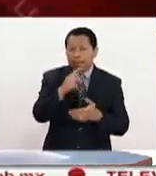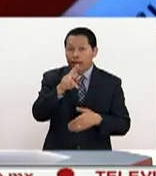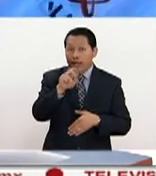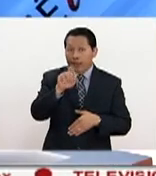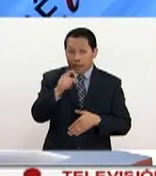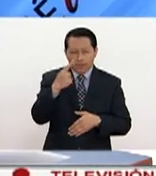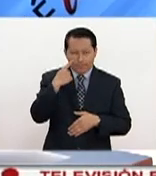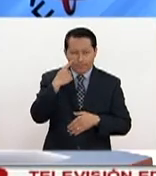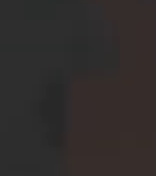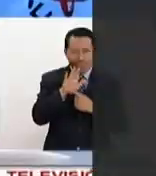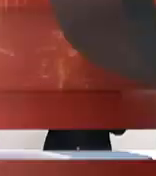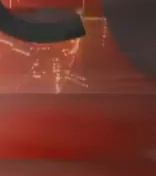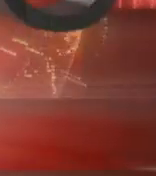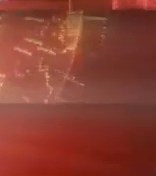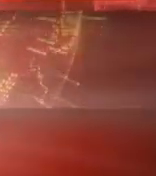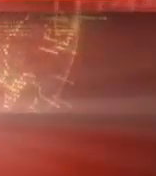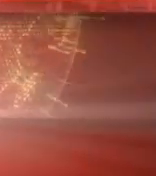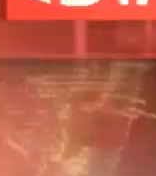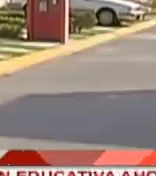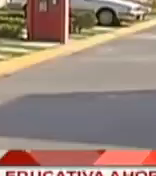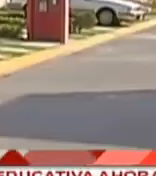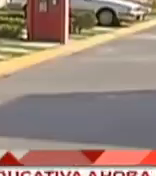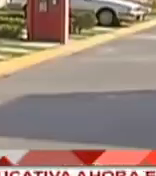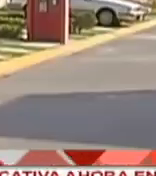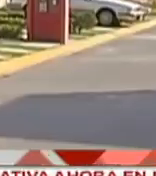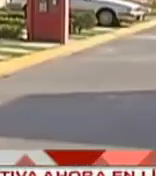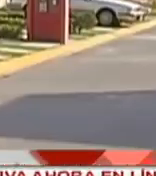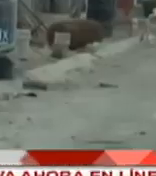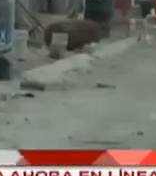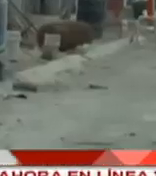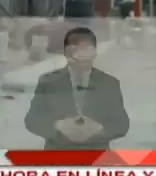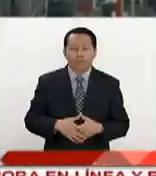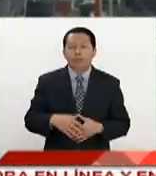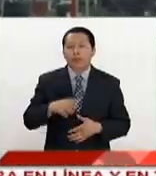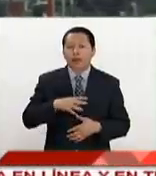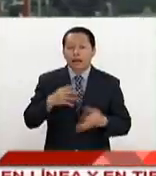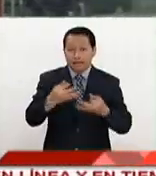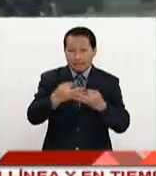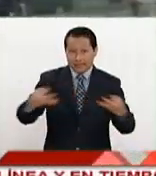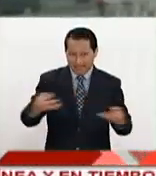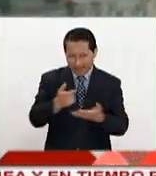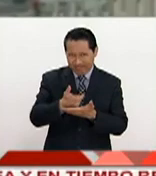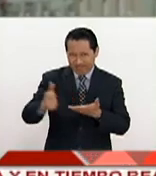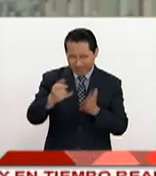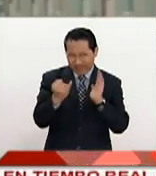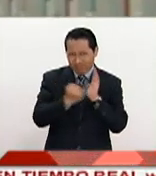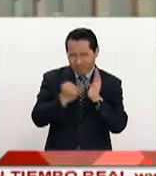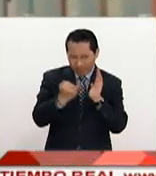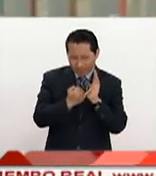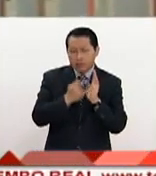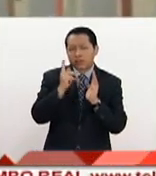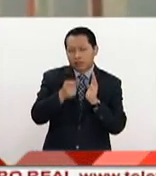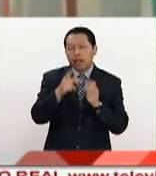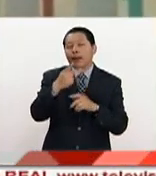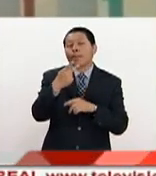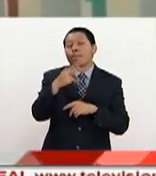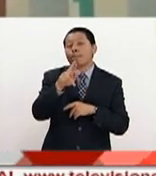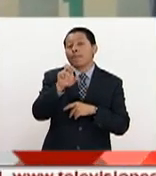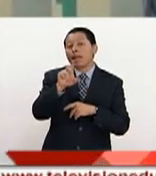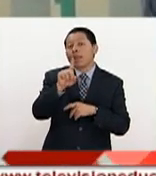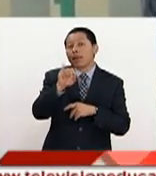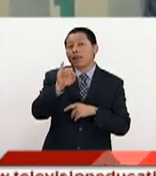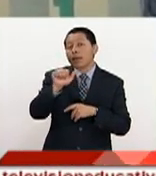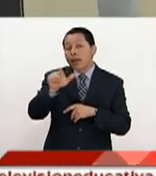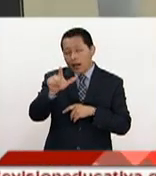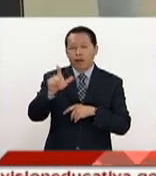va a interesar. El predial es un impuesto sobre una propiedad. Dicha contribución deben pagarla todos los